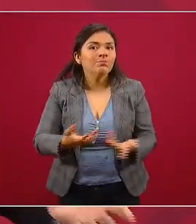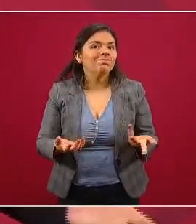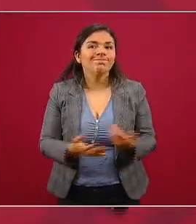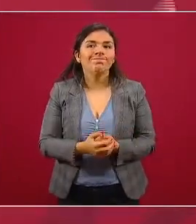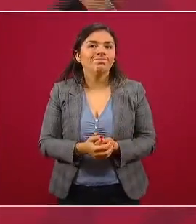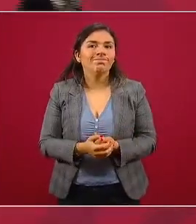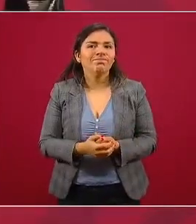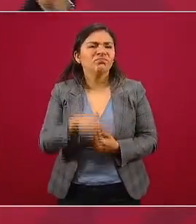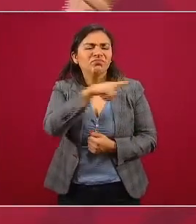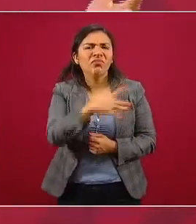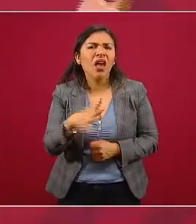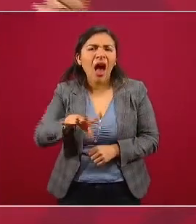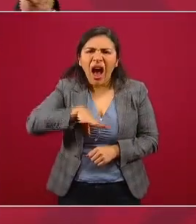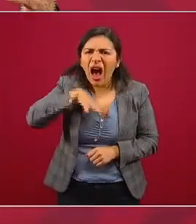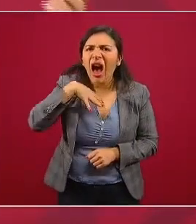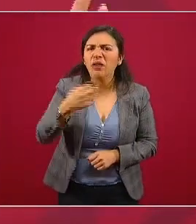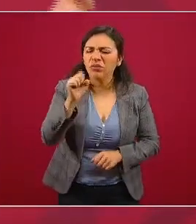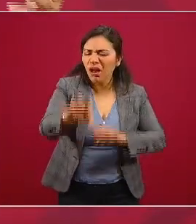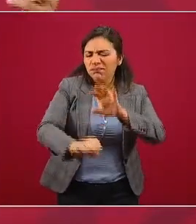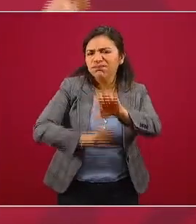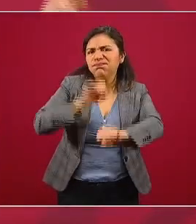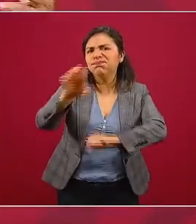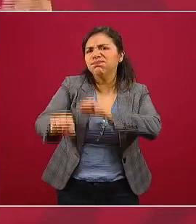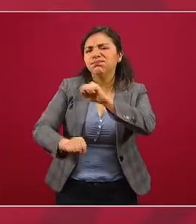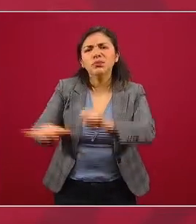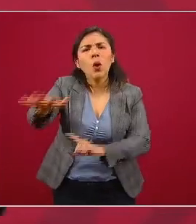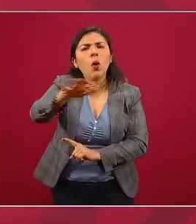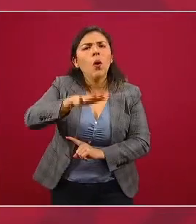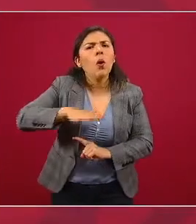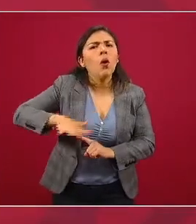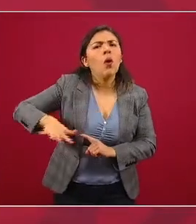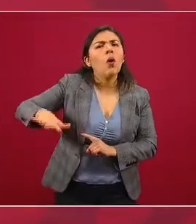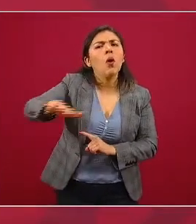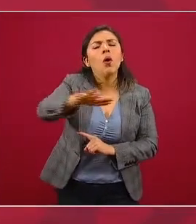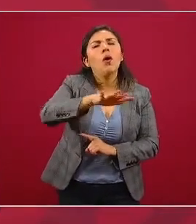que acaparaban todas las